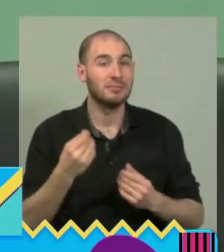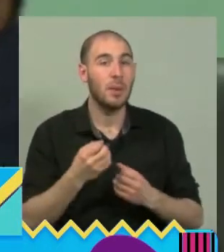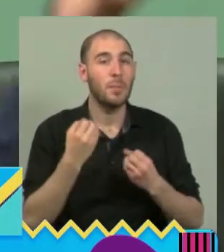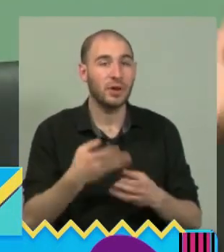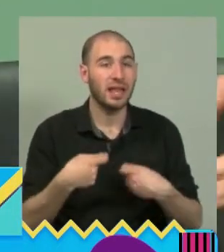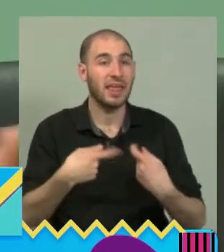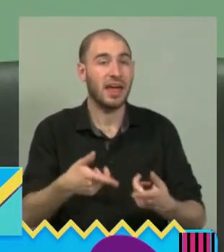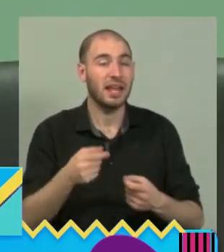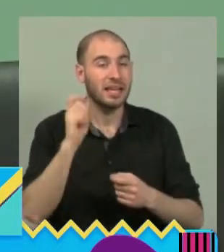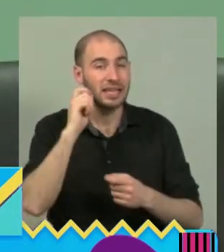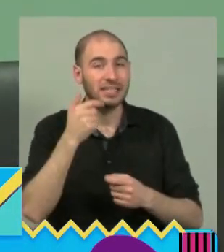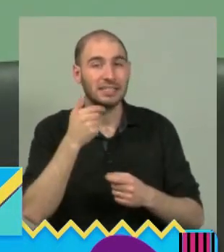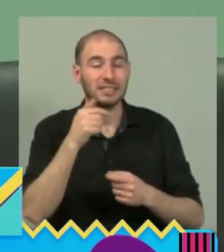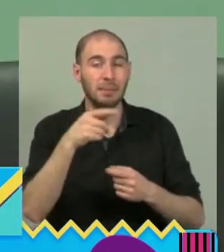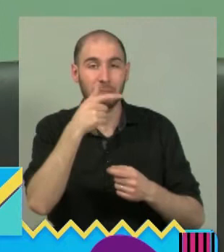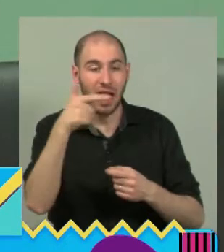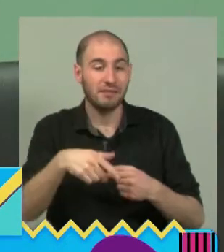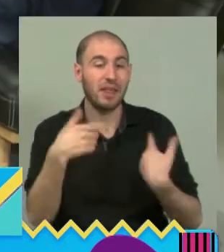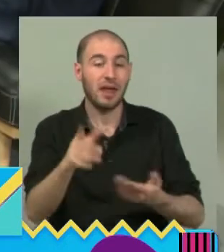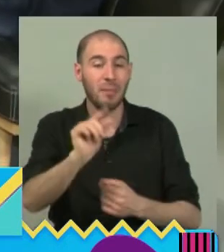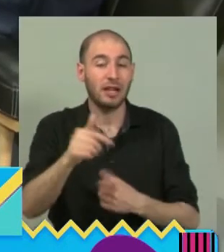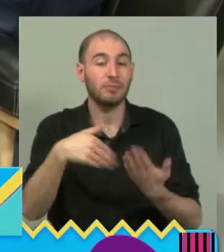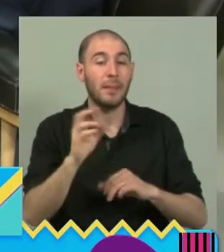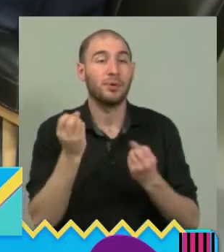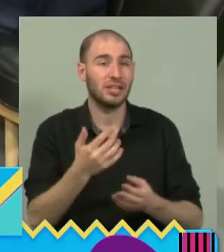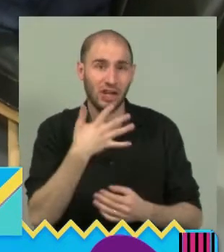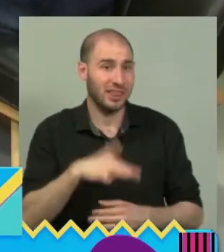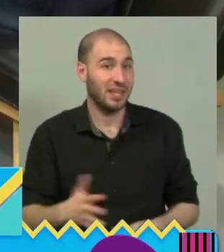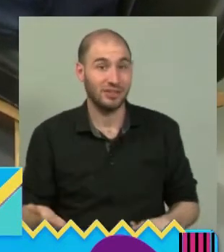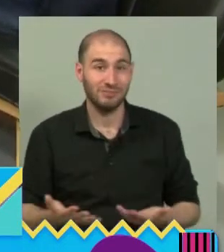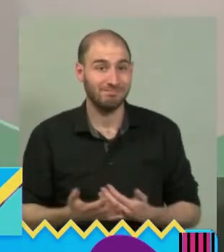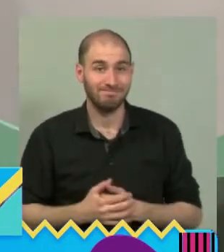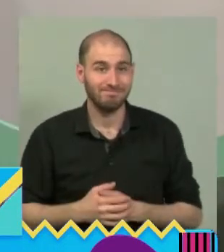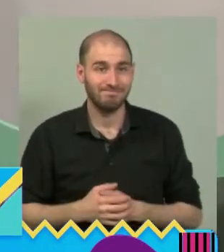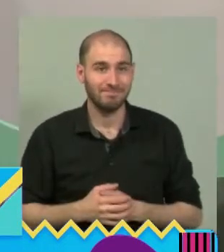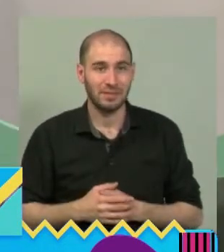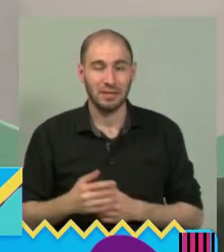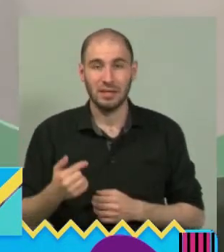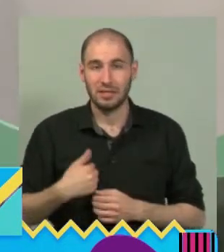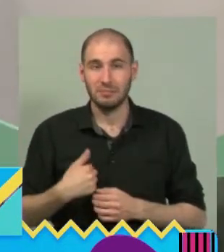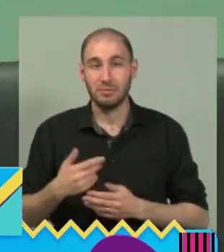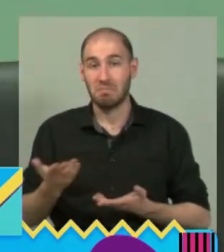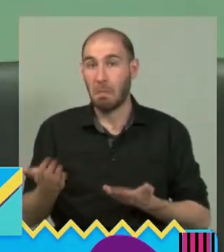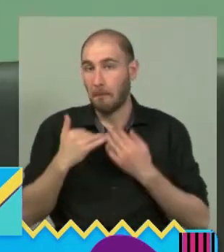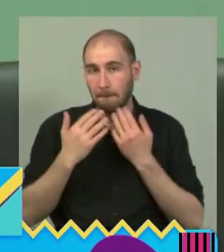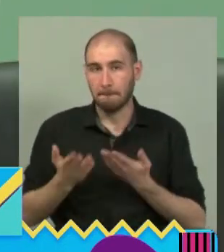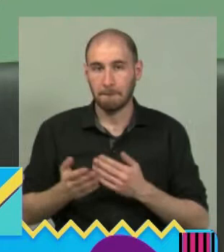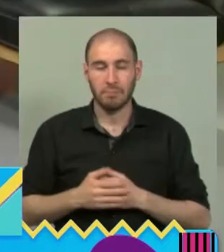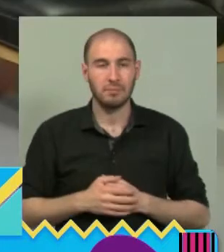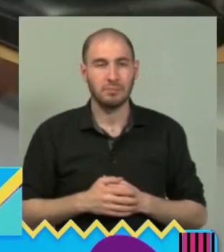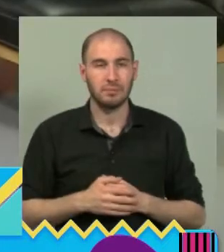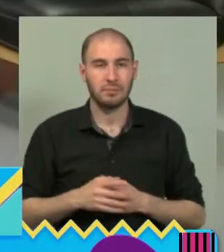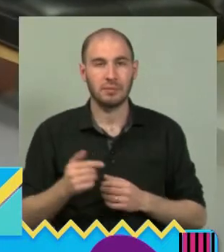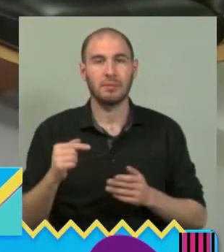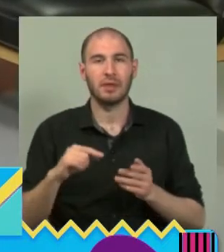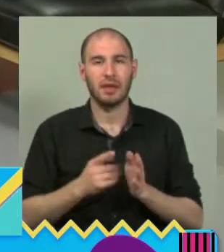le dan el gasoil más barato? O sea, eso es lo que yo no entiendo. No me consta que eso sea así. En algún punto